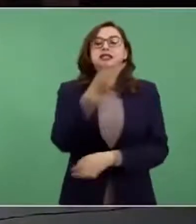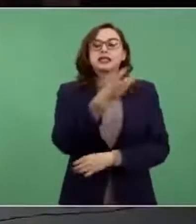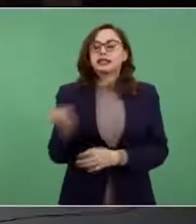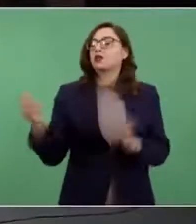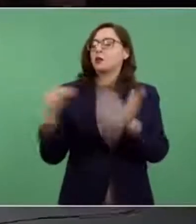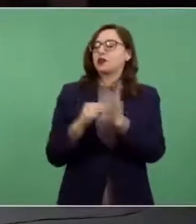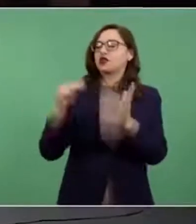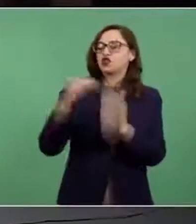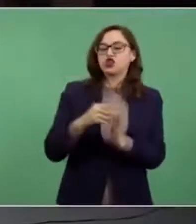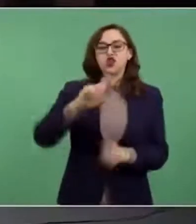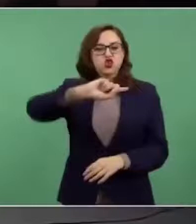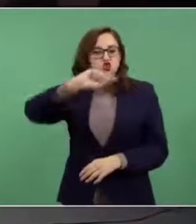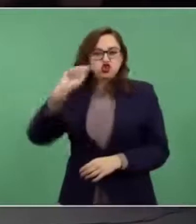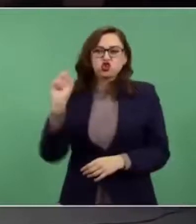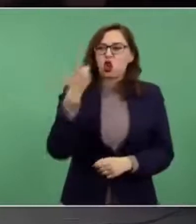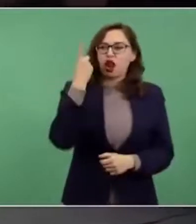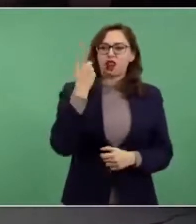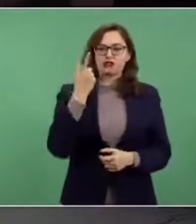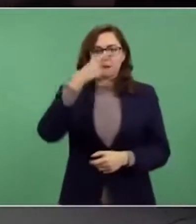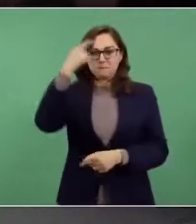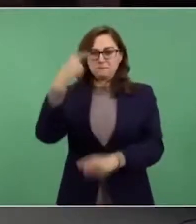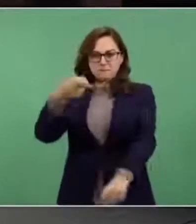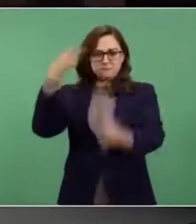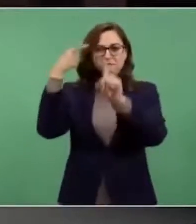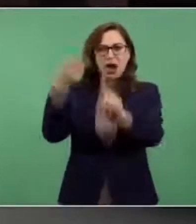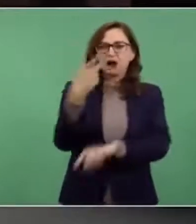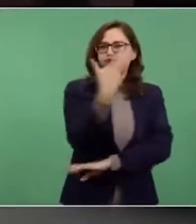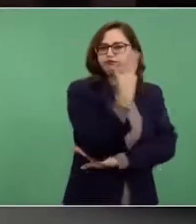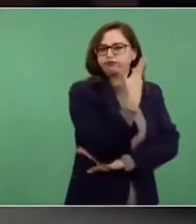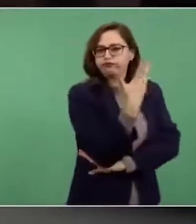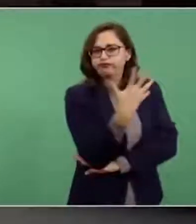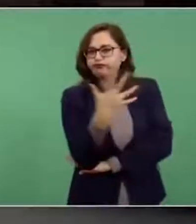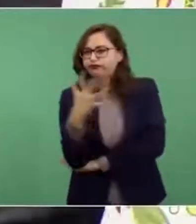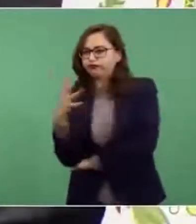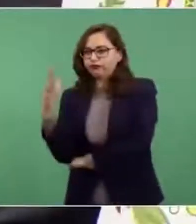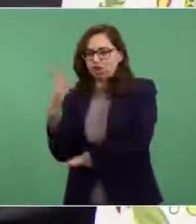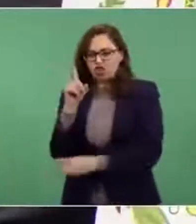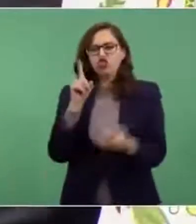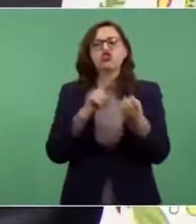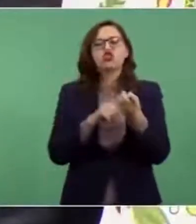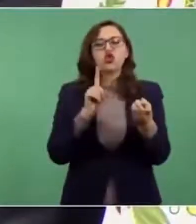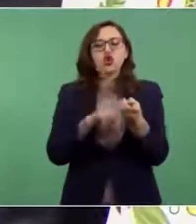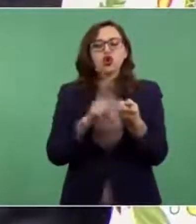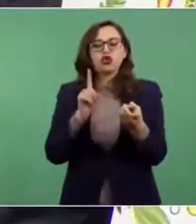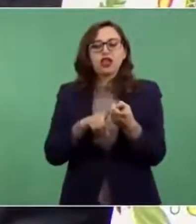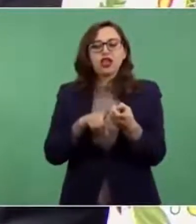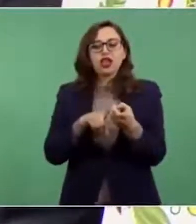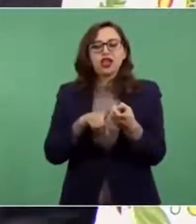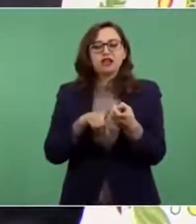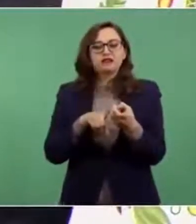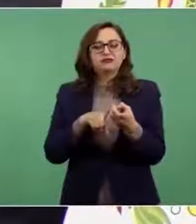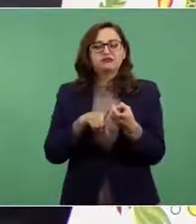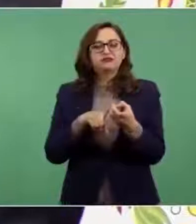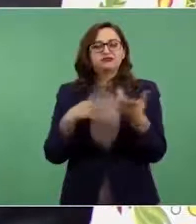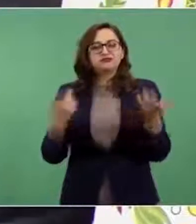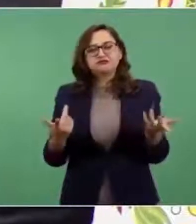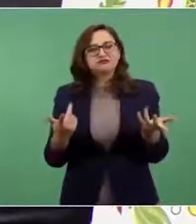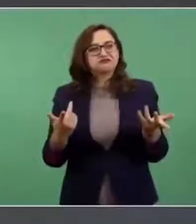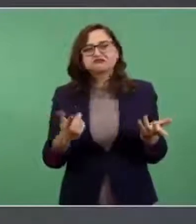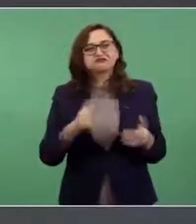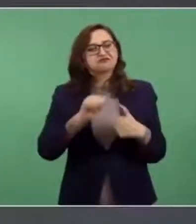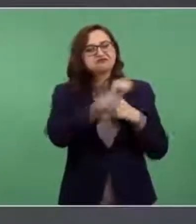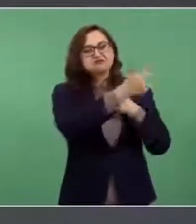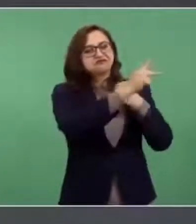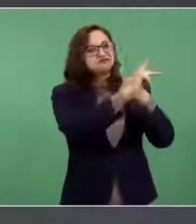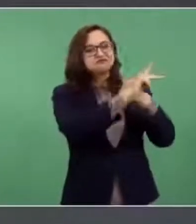1.300 millones de dólares del programa Sembrando Vida, no se ve en ningún